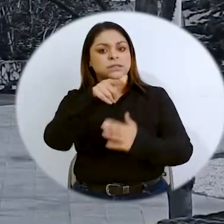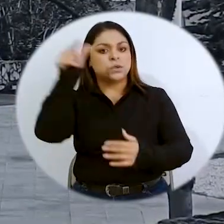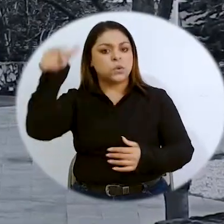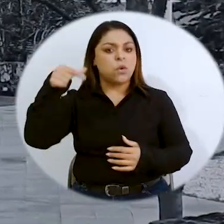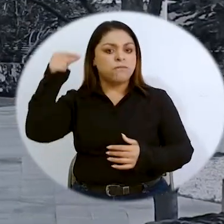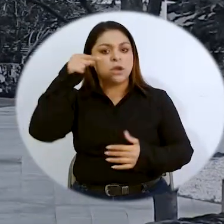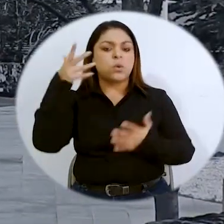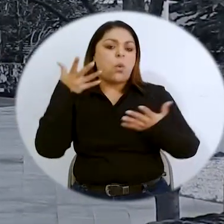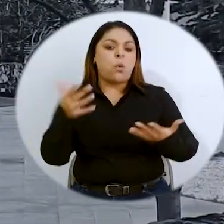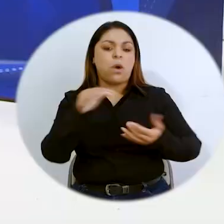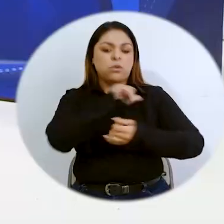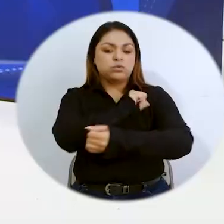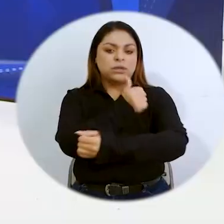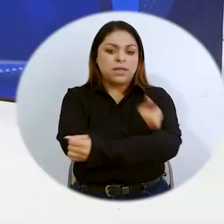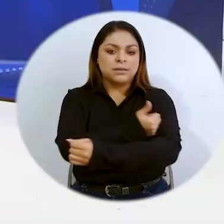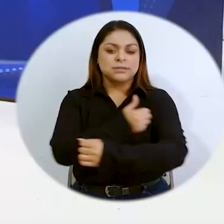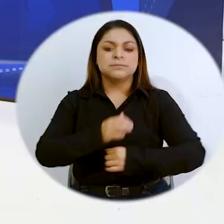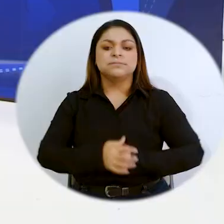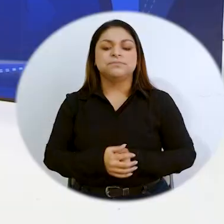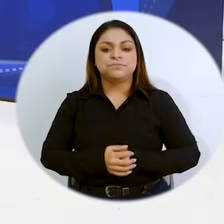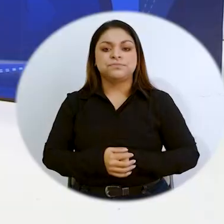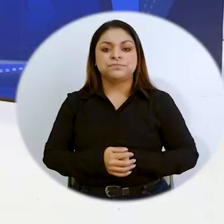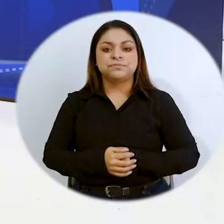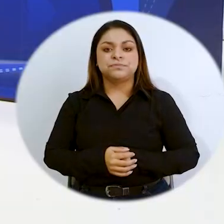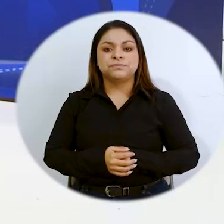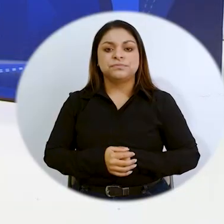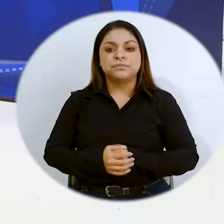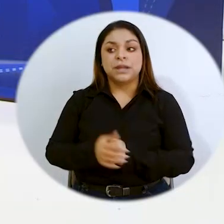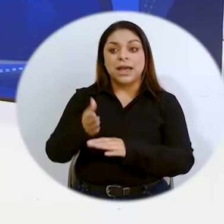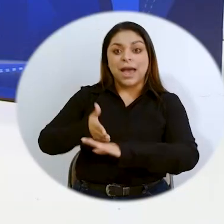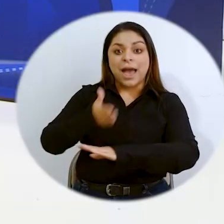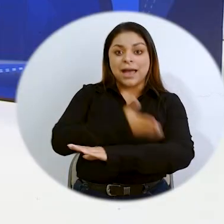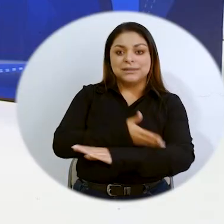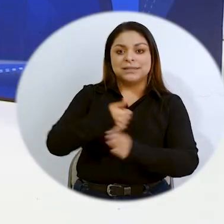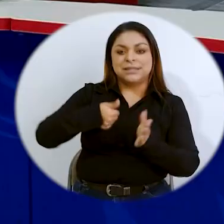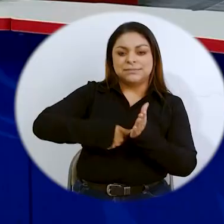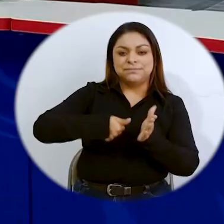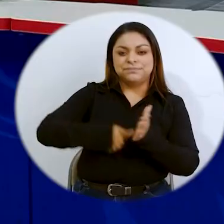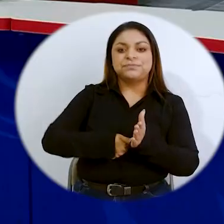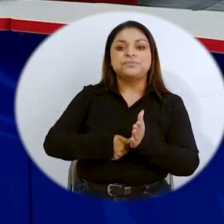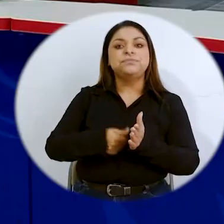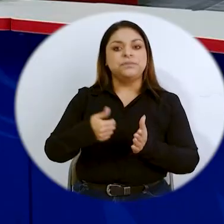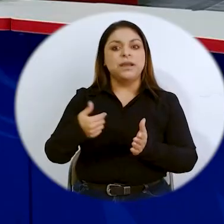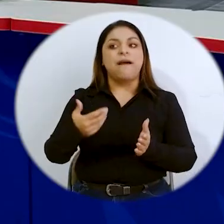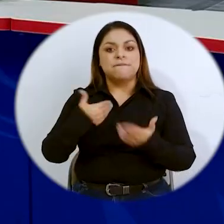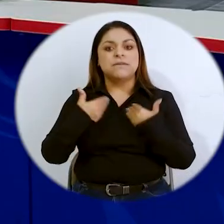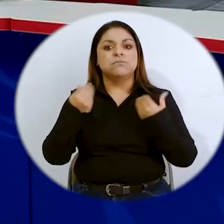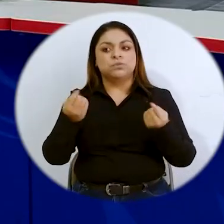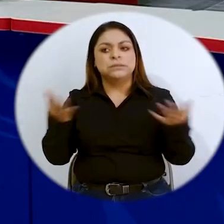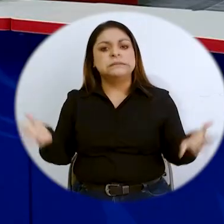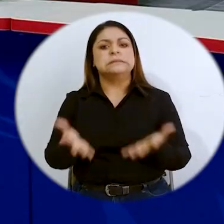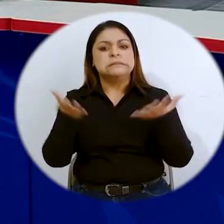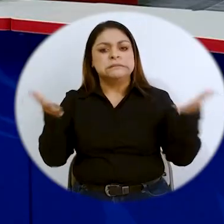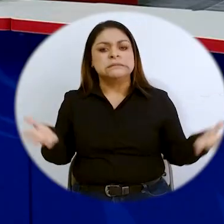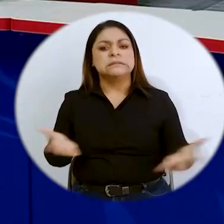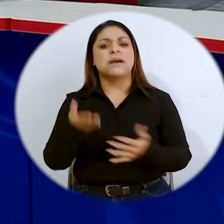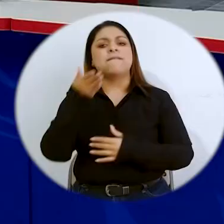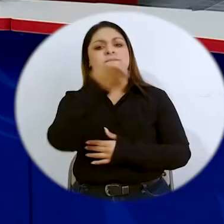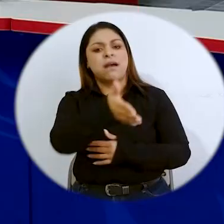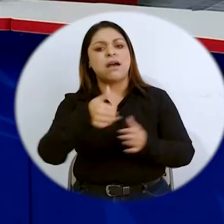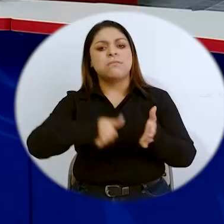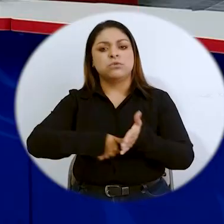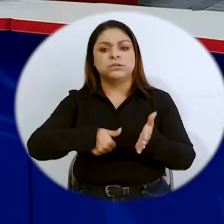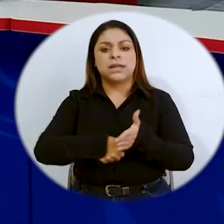las autoridades competentes. Antes de la elección se hablaba del reto de sacar a votar, principalmente a la juventud y a las mujeres.